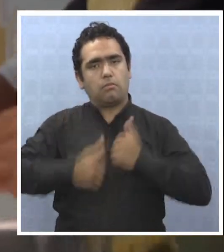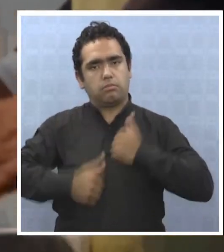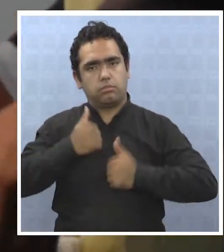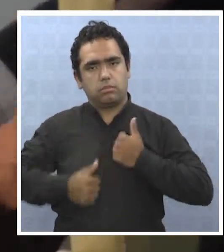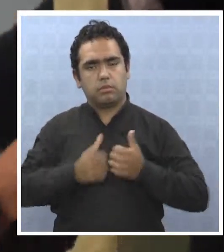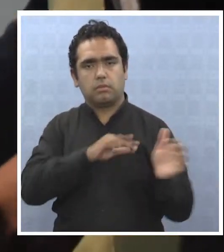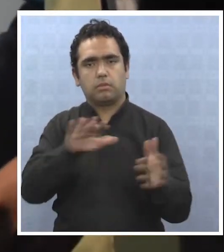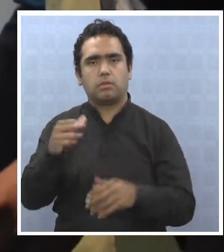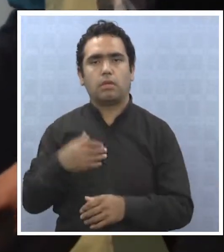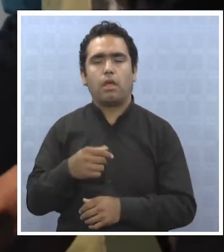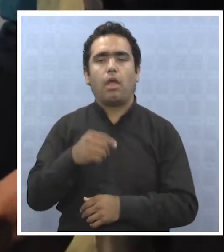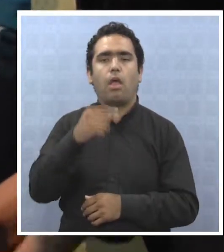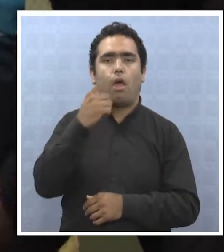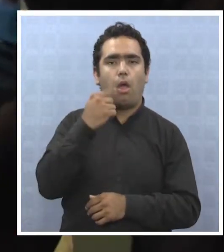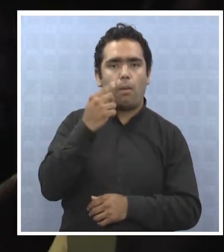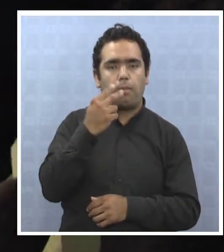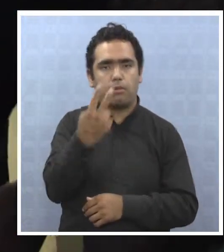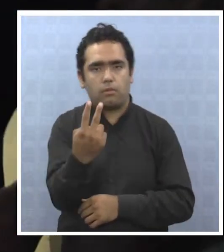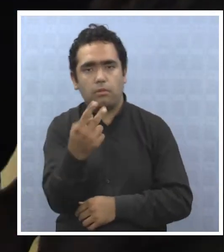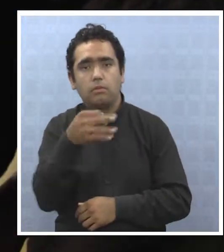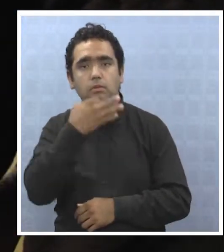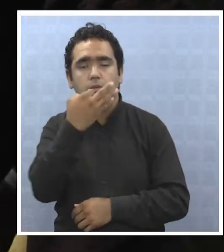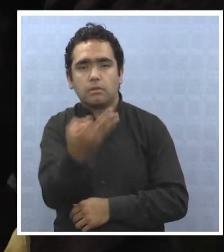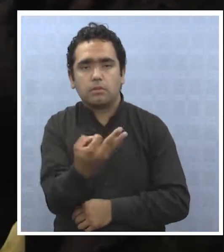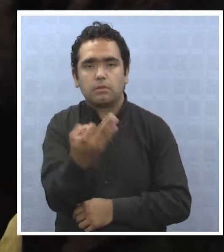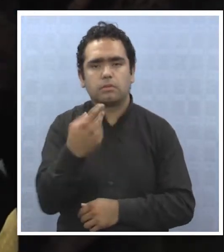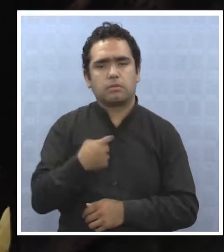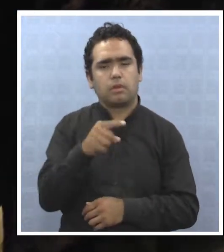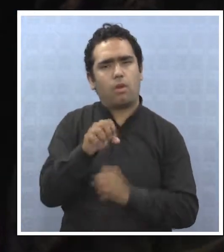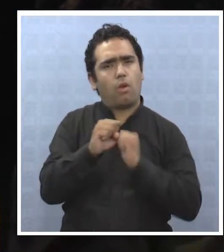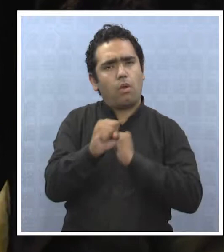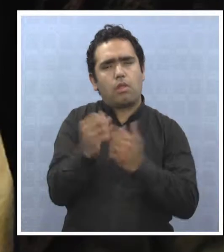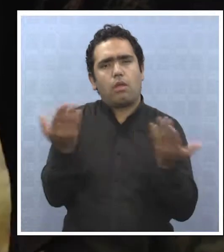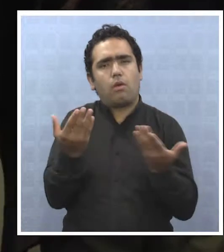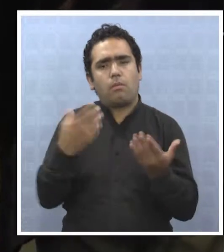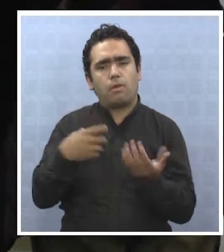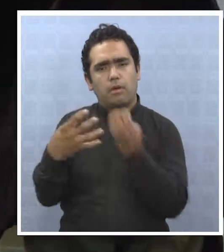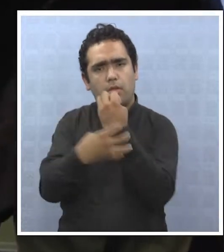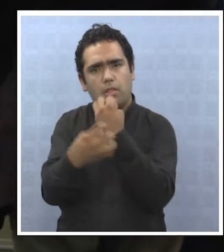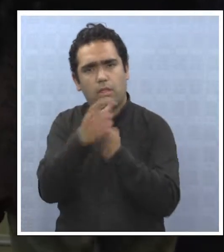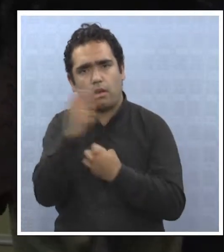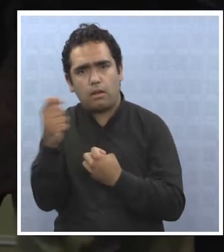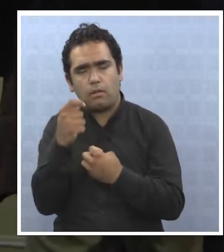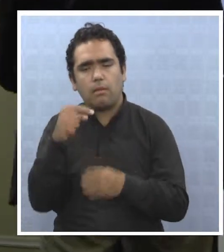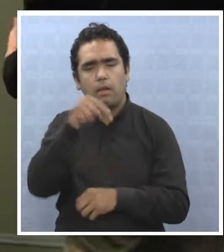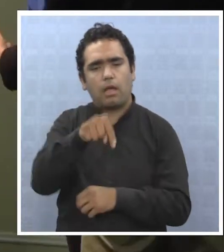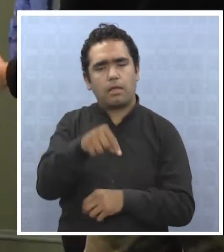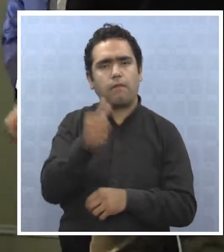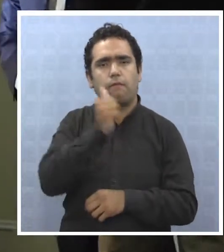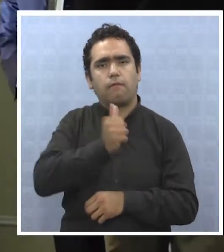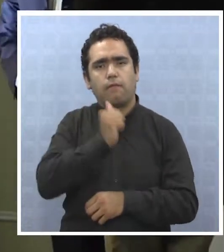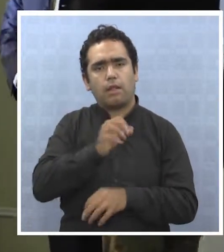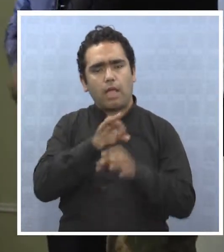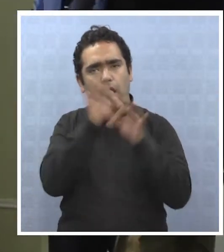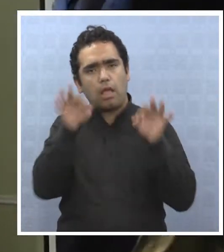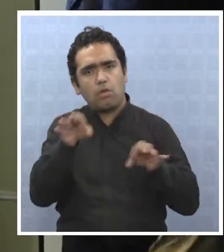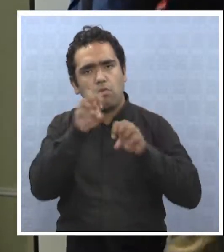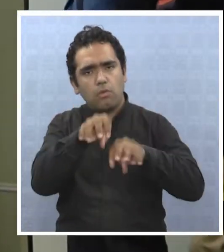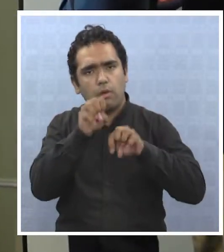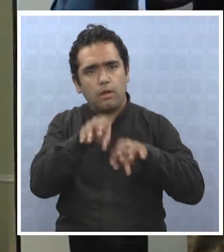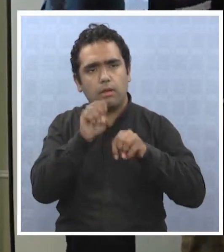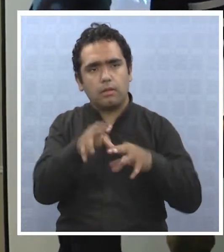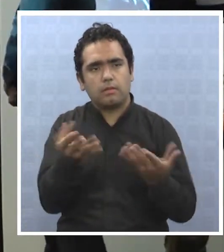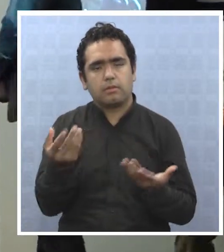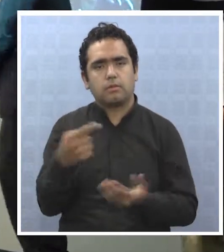minería. Tanto Acuña como Schnedler señalan que es una contradicción que Tarapacá no pueda generar mano de obra calificada para la